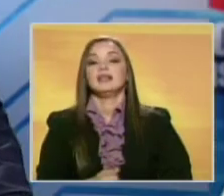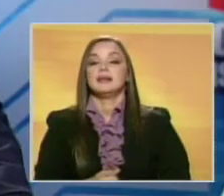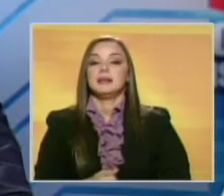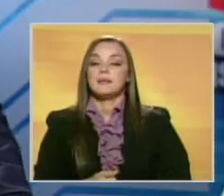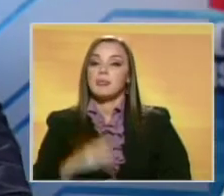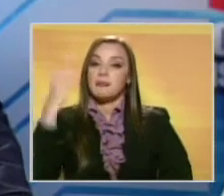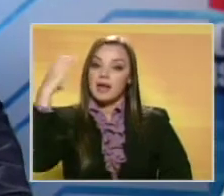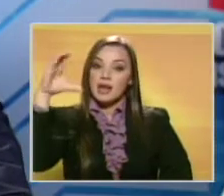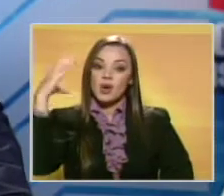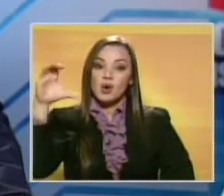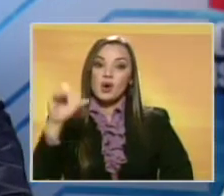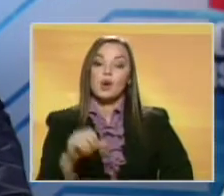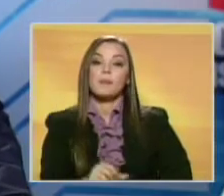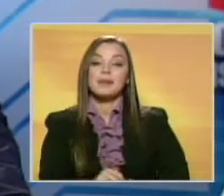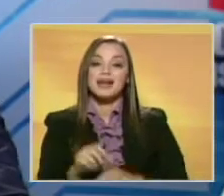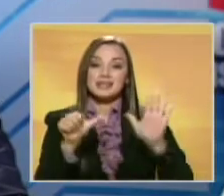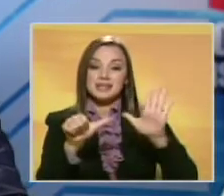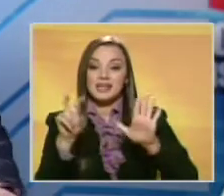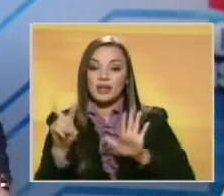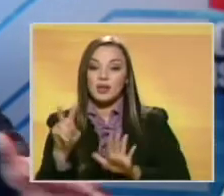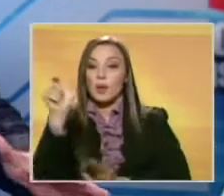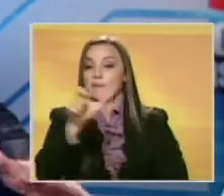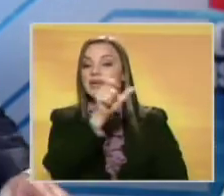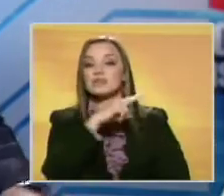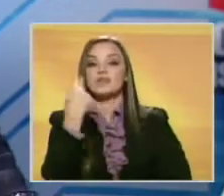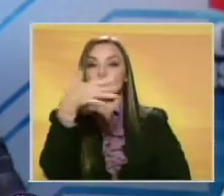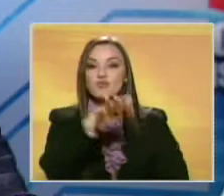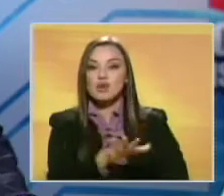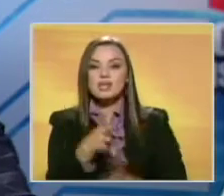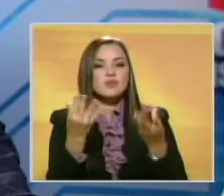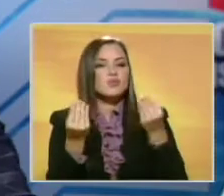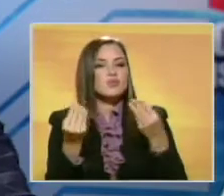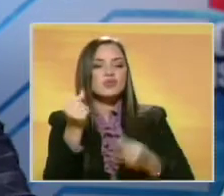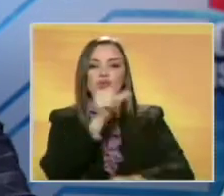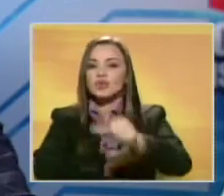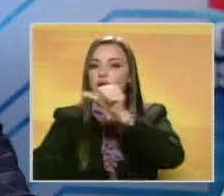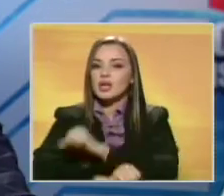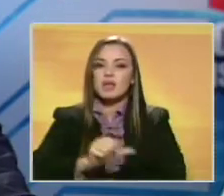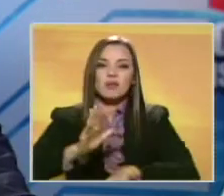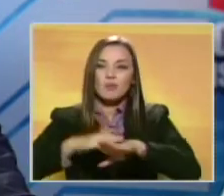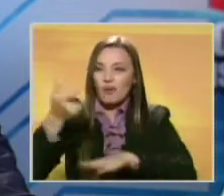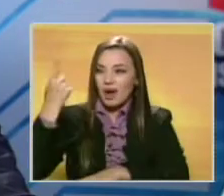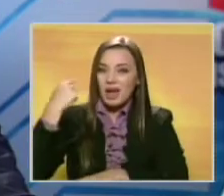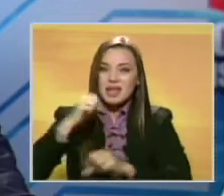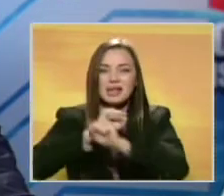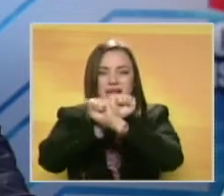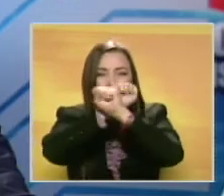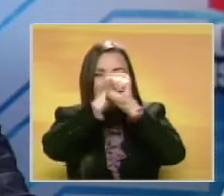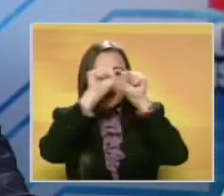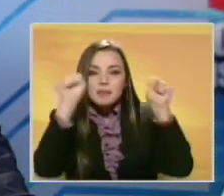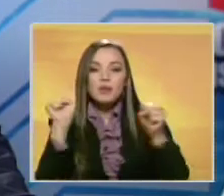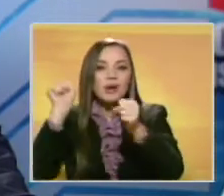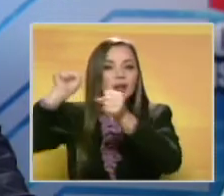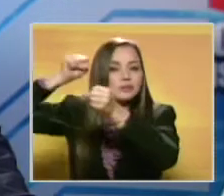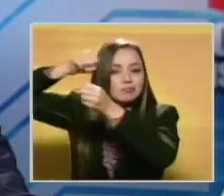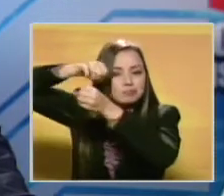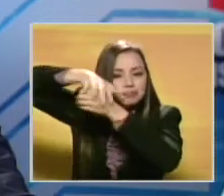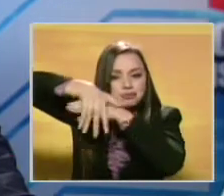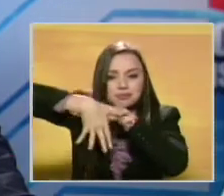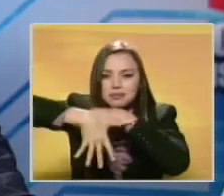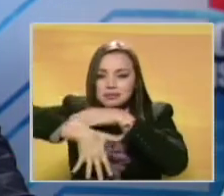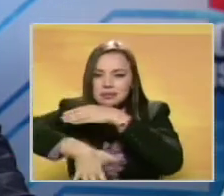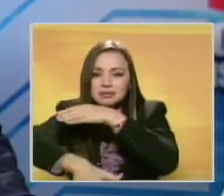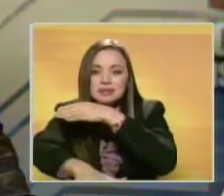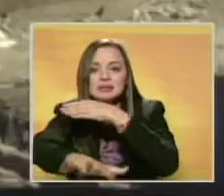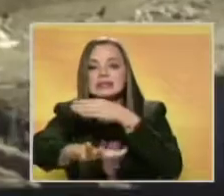Colombia aumentó a 62 la cifra de muertos, además de decenas de heridos, tras el deslave ocurrido la madrugada de este lunes en el municipio Salgar, departamento